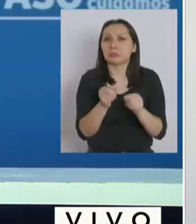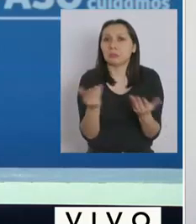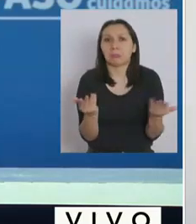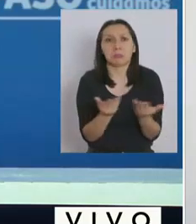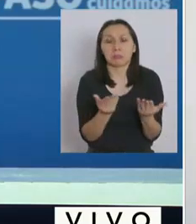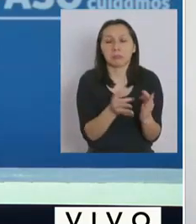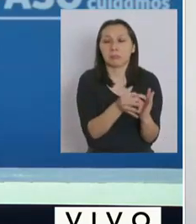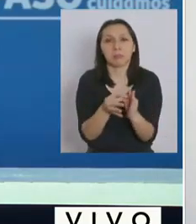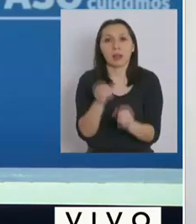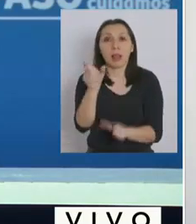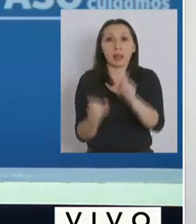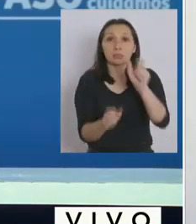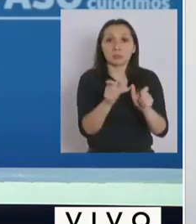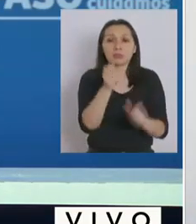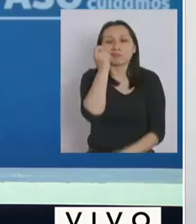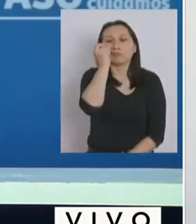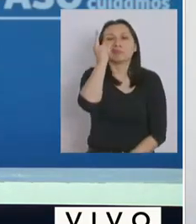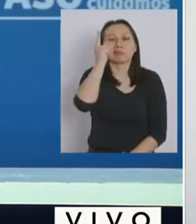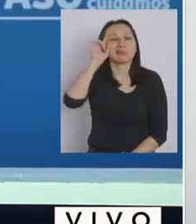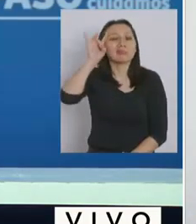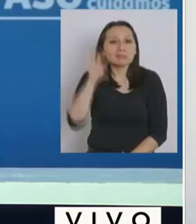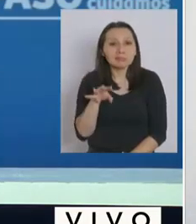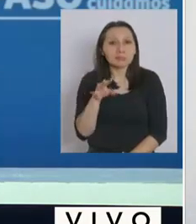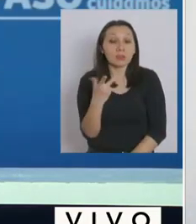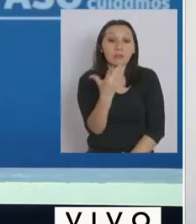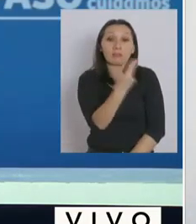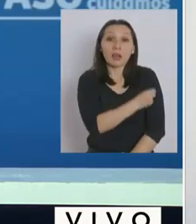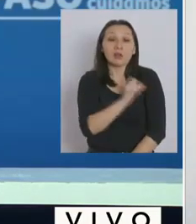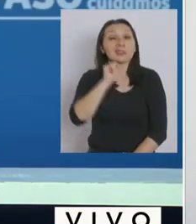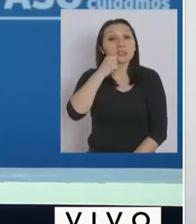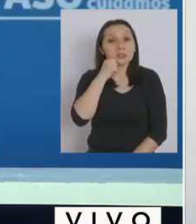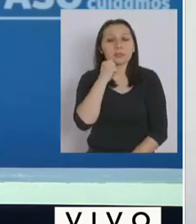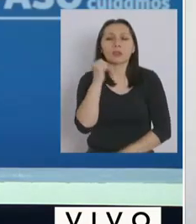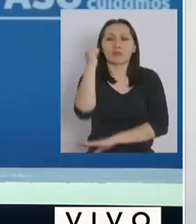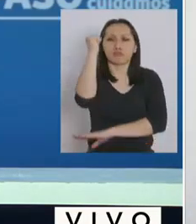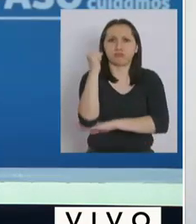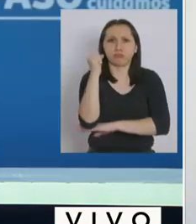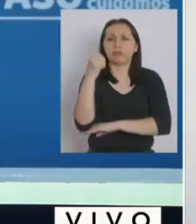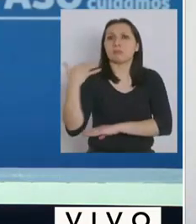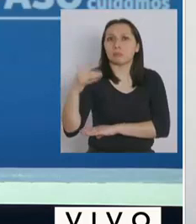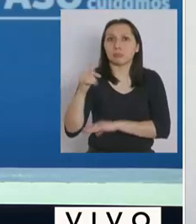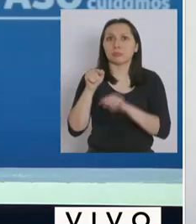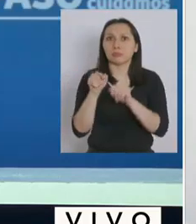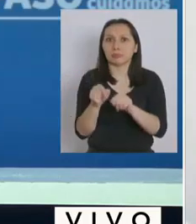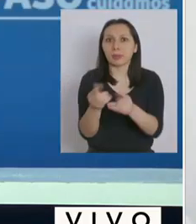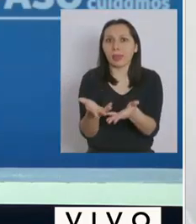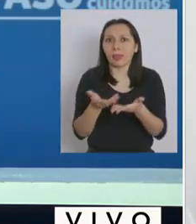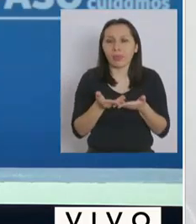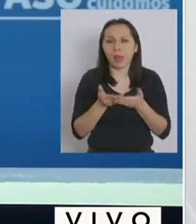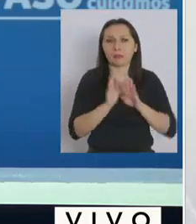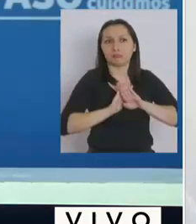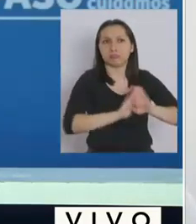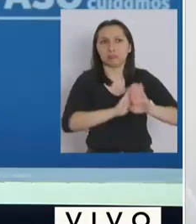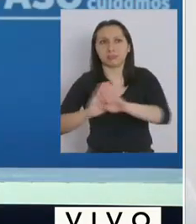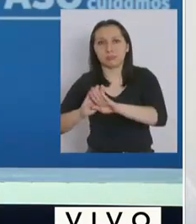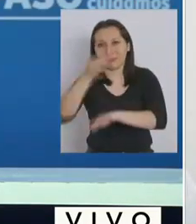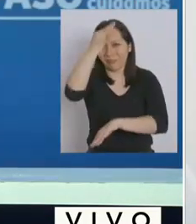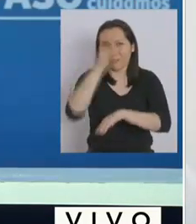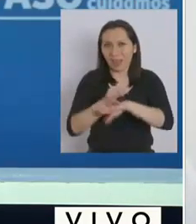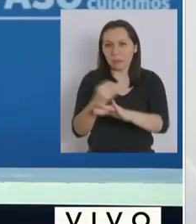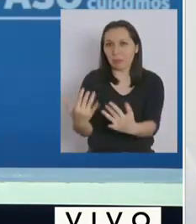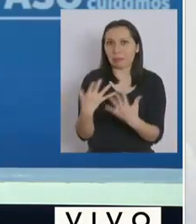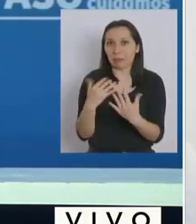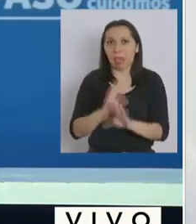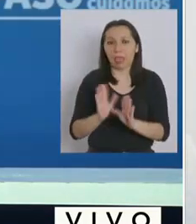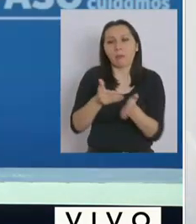que las personas entienden que la vacunación es uno de los pilares más esenciales para prevenir de enfermedades y